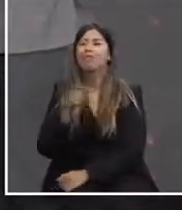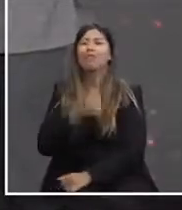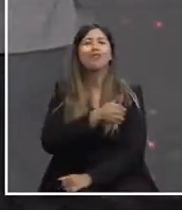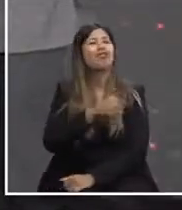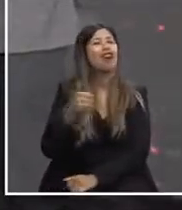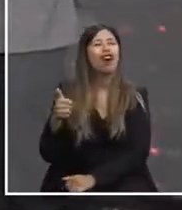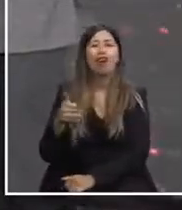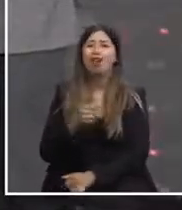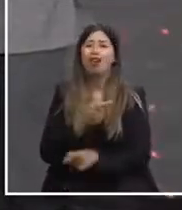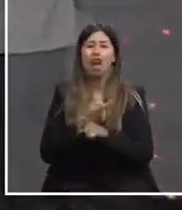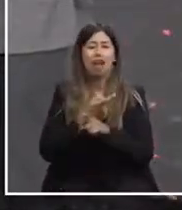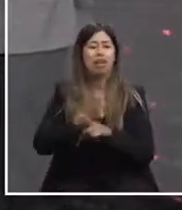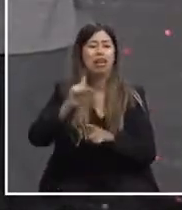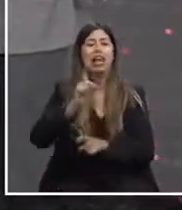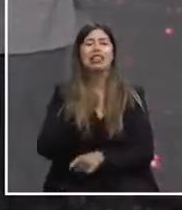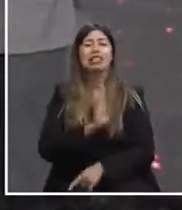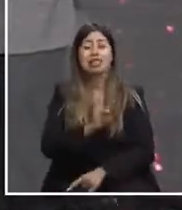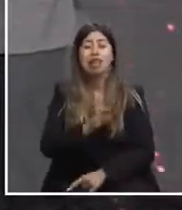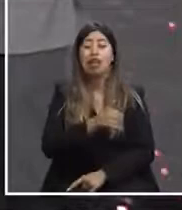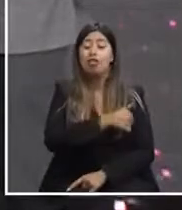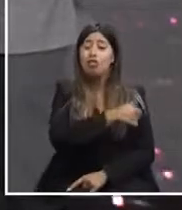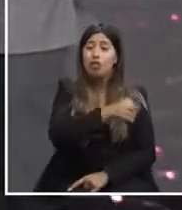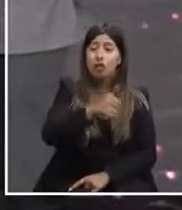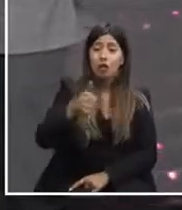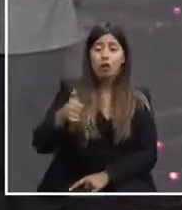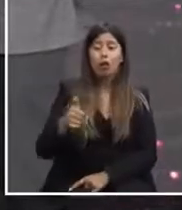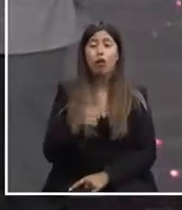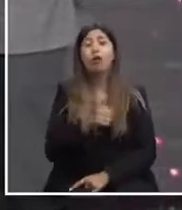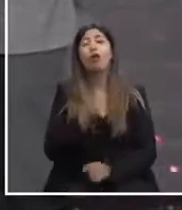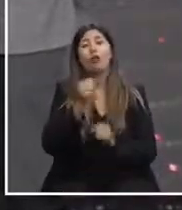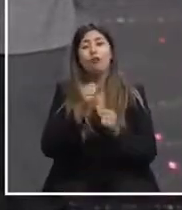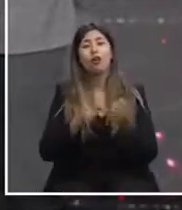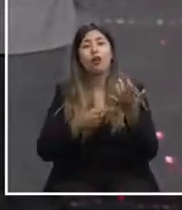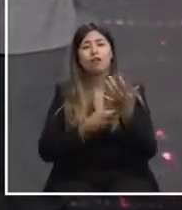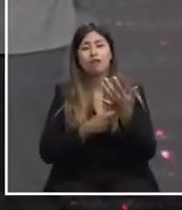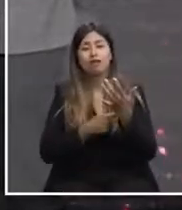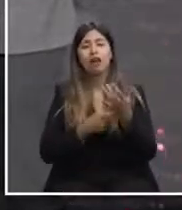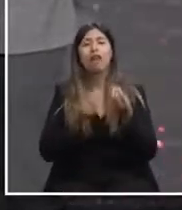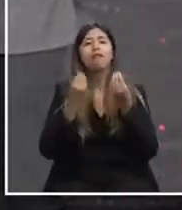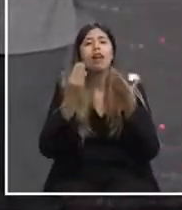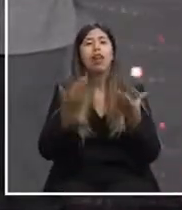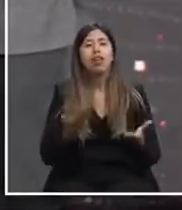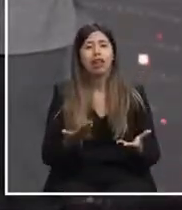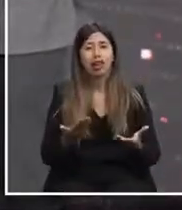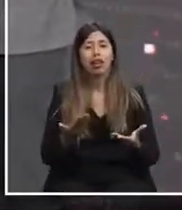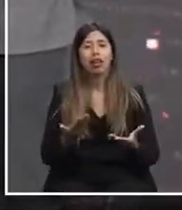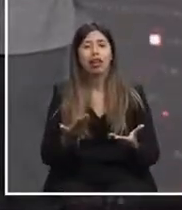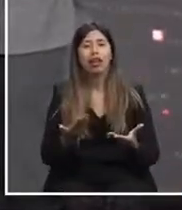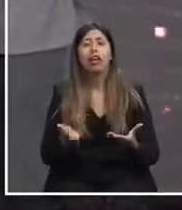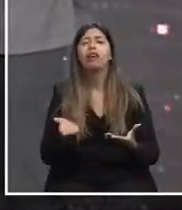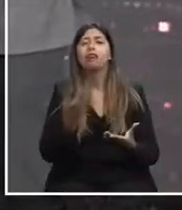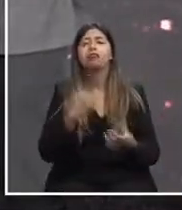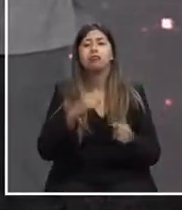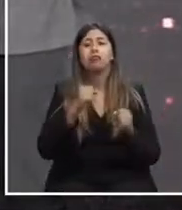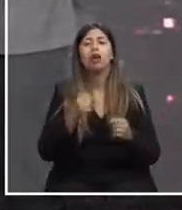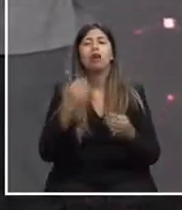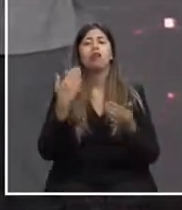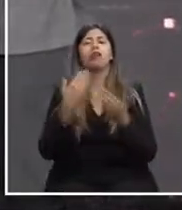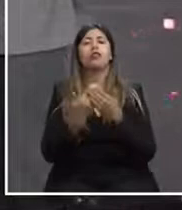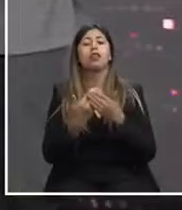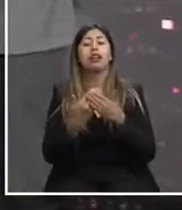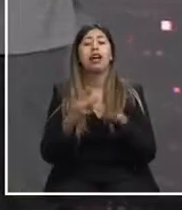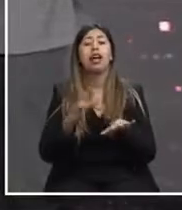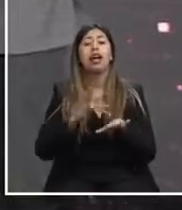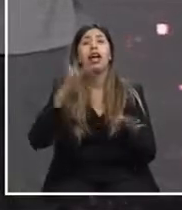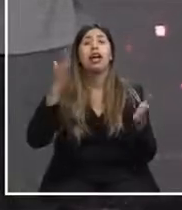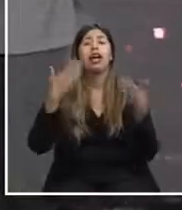Mientras todos podamos acceder a la tecnología, al bienestar, y vamos tal vez a enfrentar el calentamiento